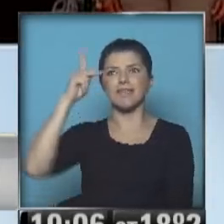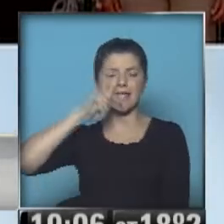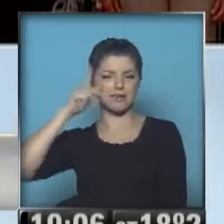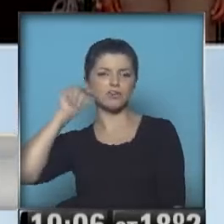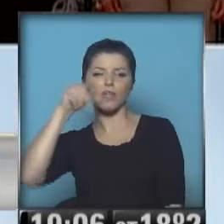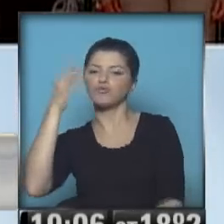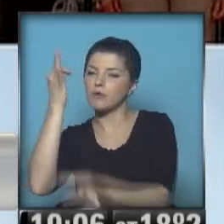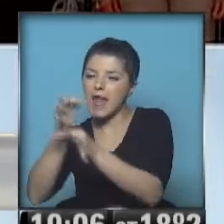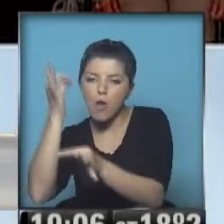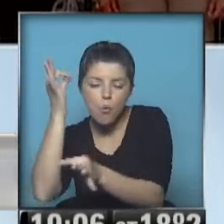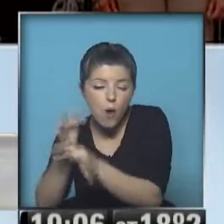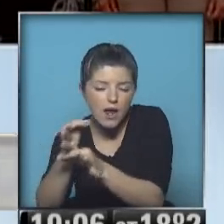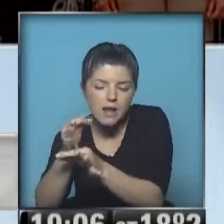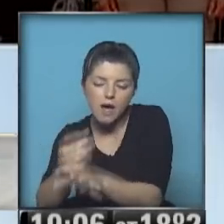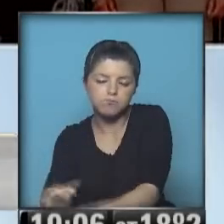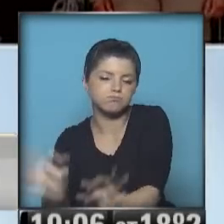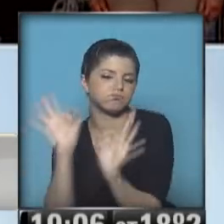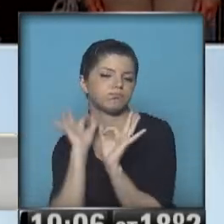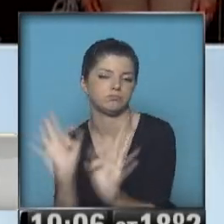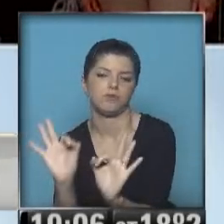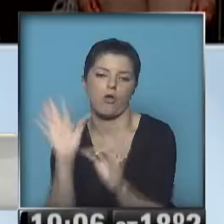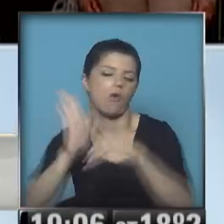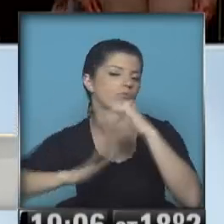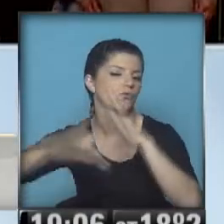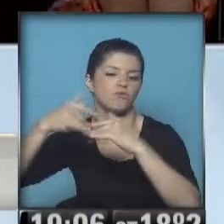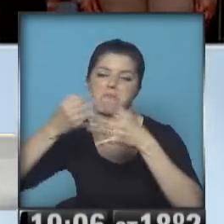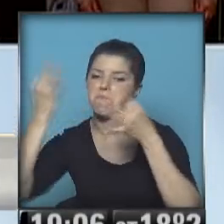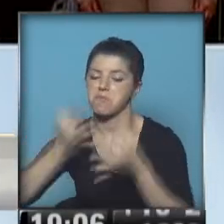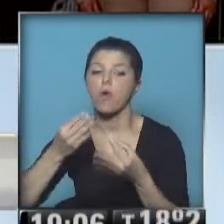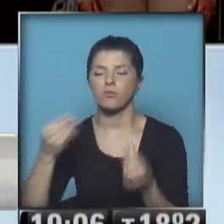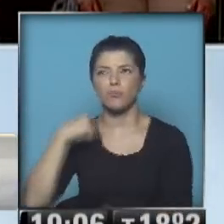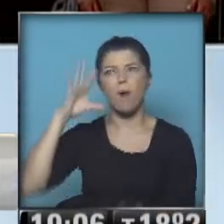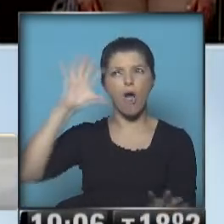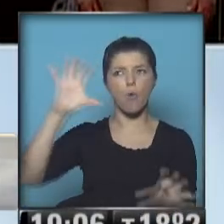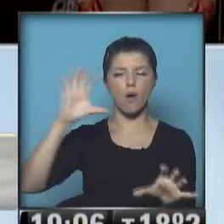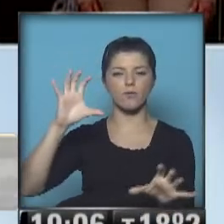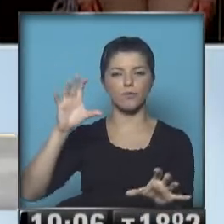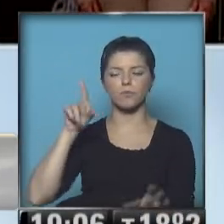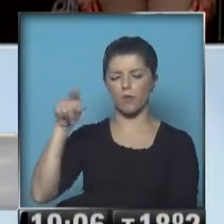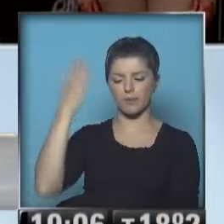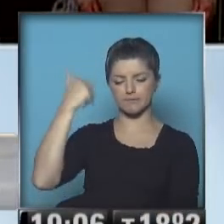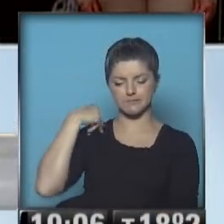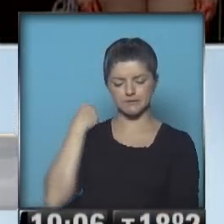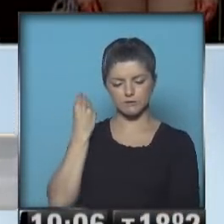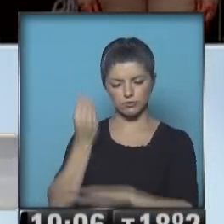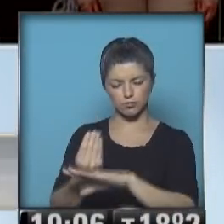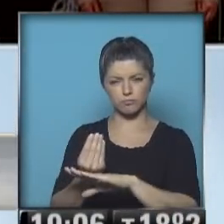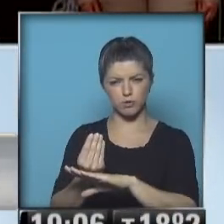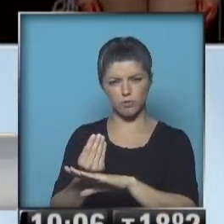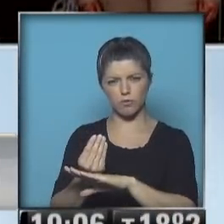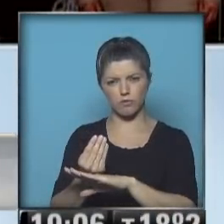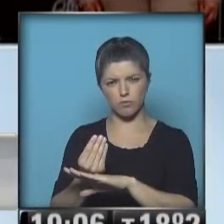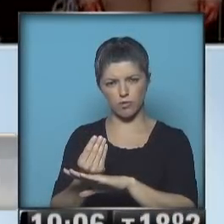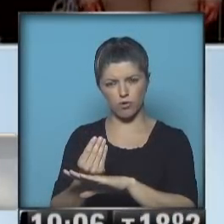una escuela industrial impresionante, que me acuerdo fue cuando él asumió, me parece, cuando asumió